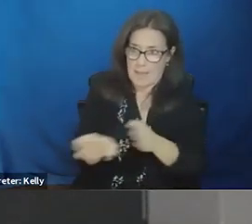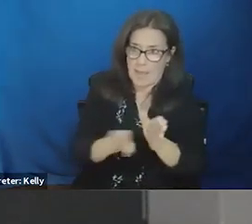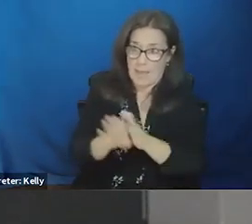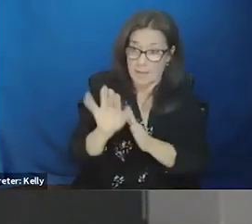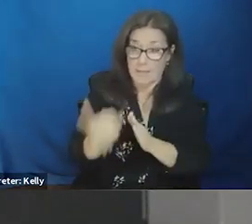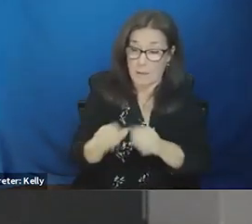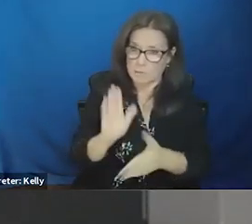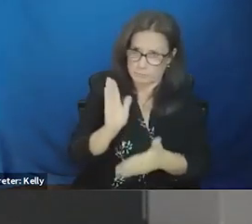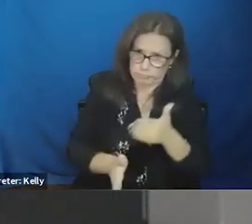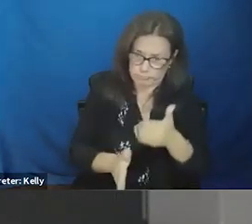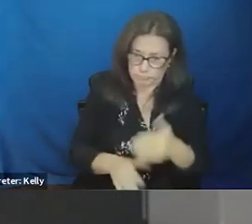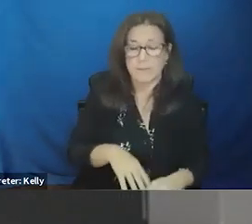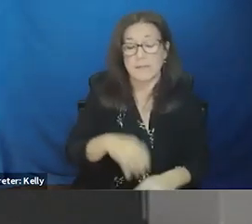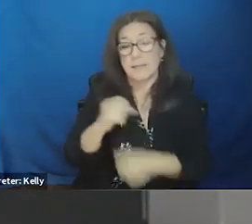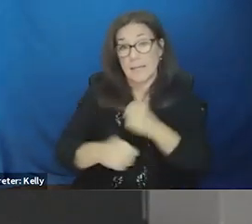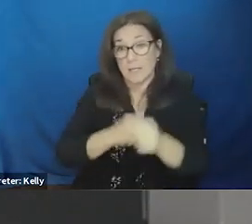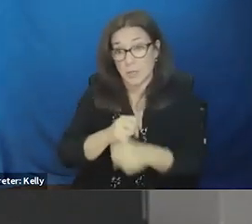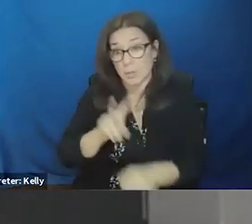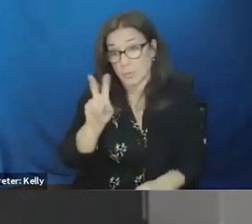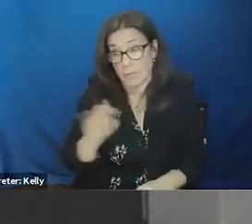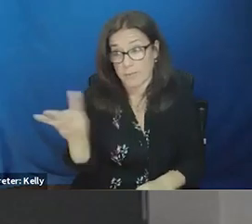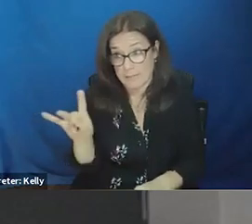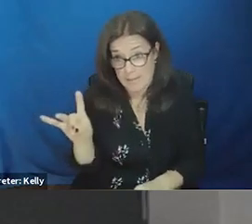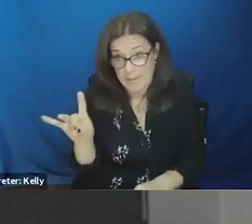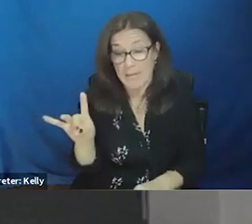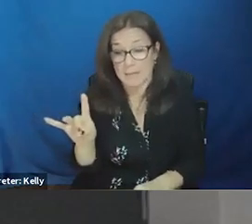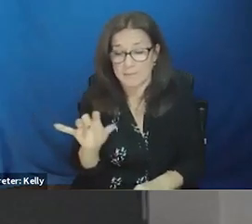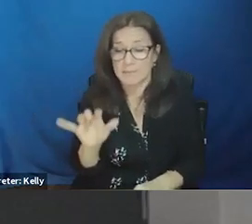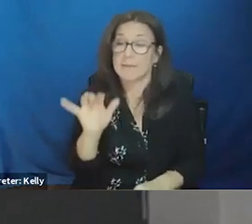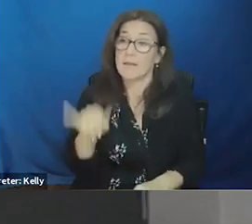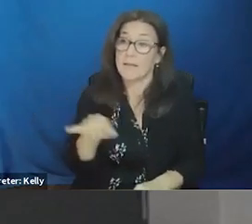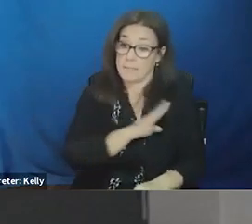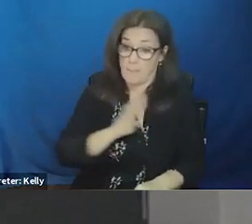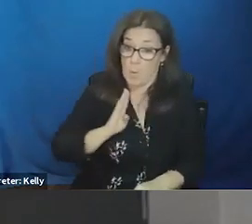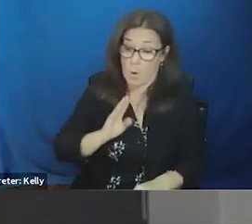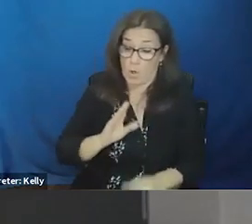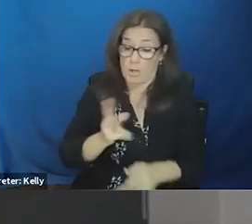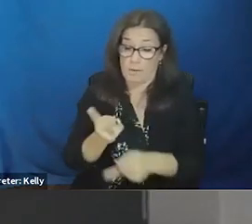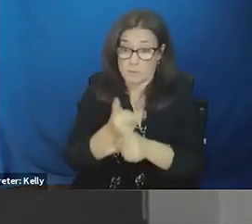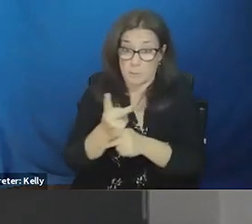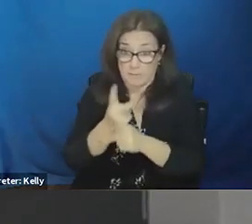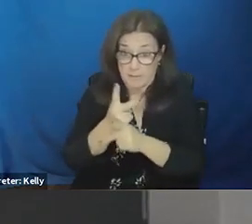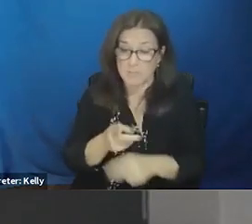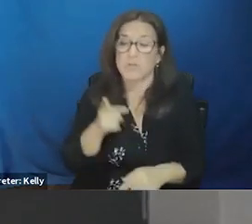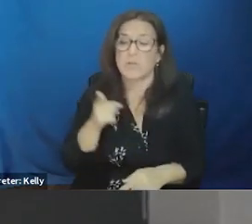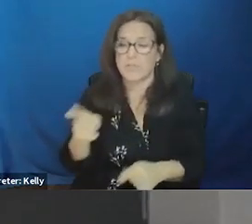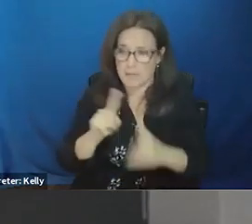plano del anterior se completó y en el 2008